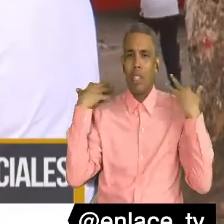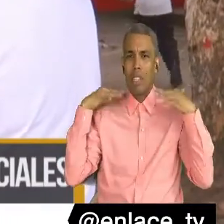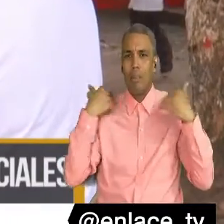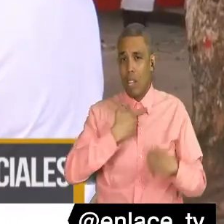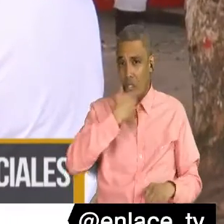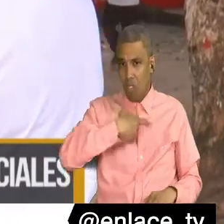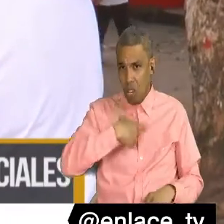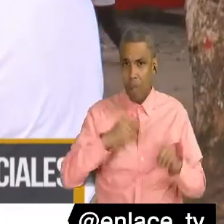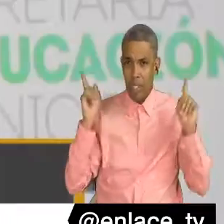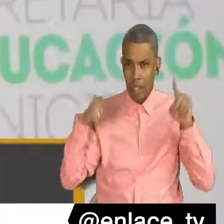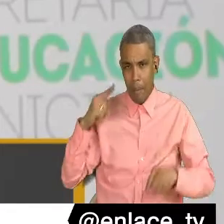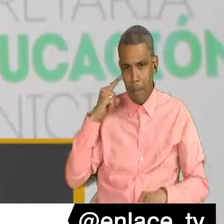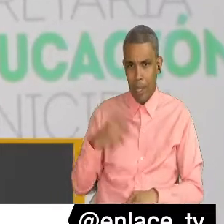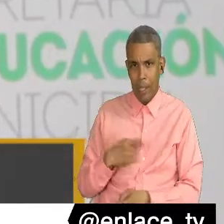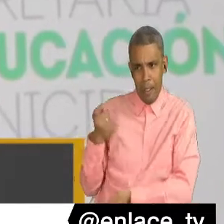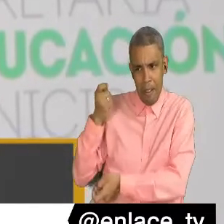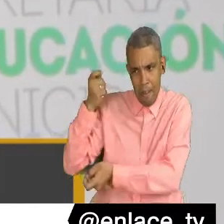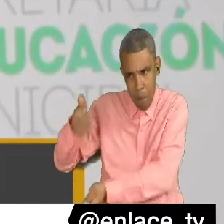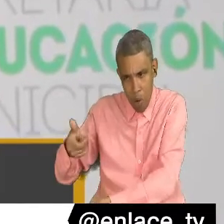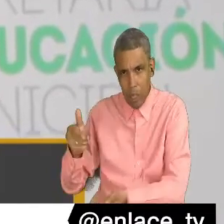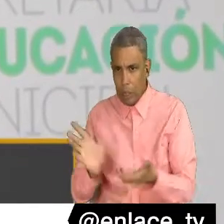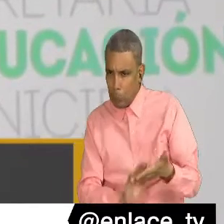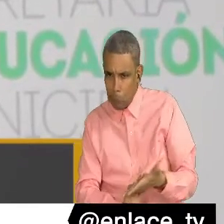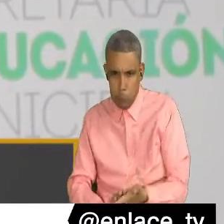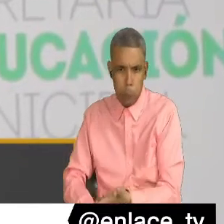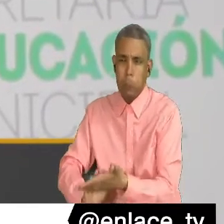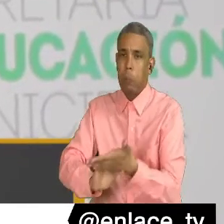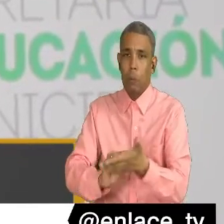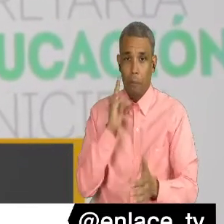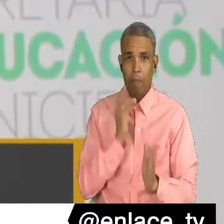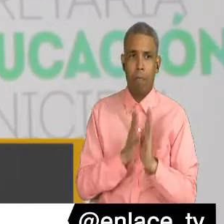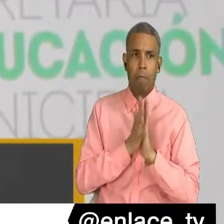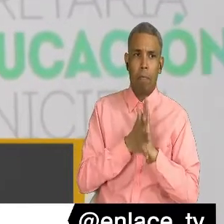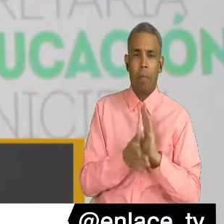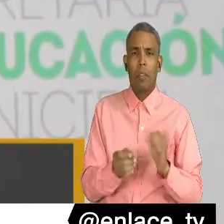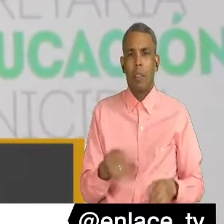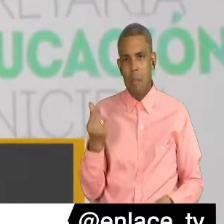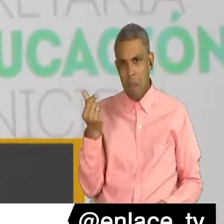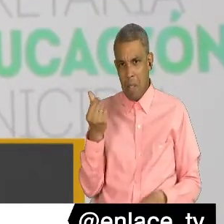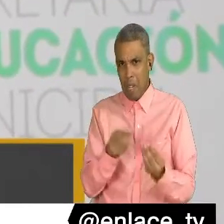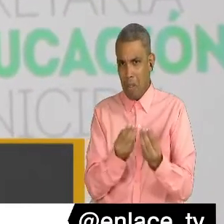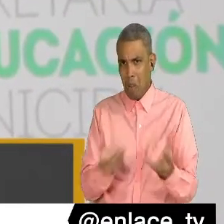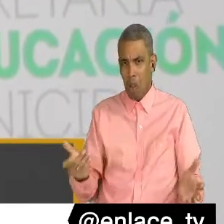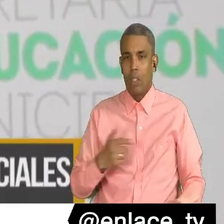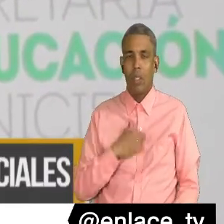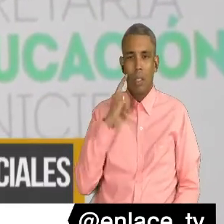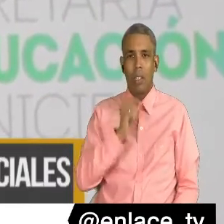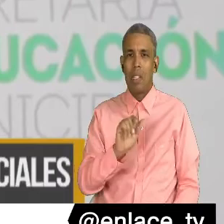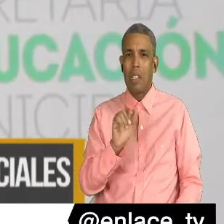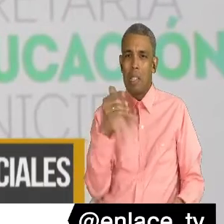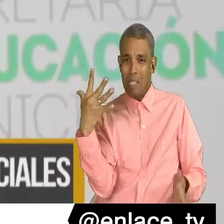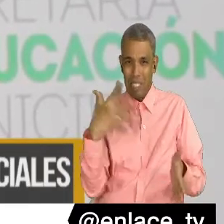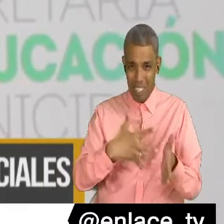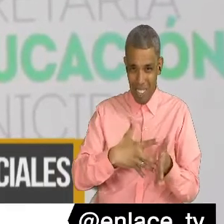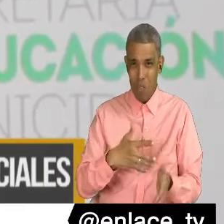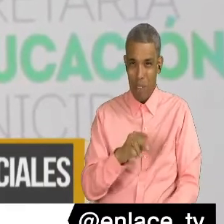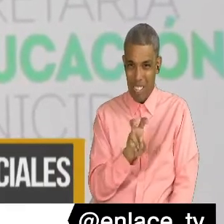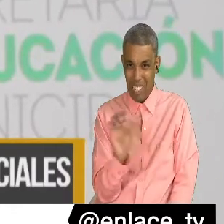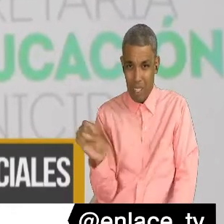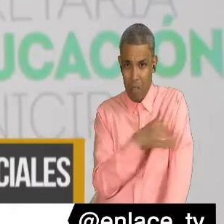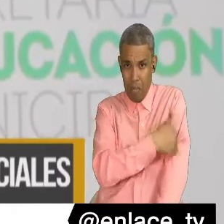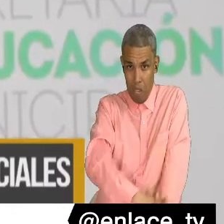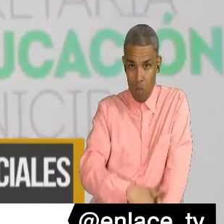mejoramiento por 6 meses. Logramos conseguir unos recursos, los recursos son alrededor de 5.700 millones de pesos, tenemos priorizadas